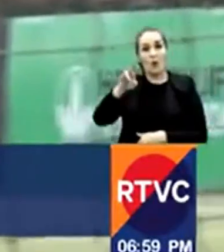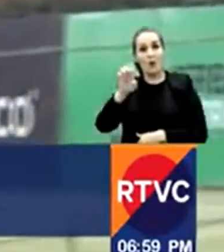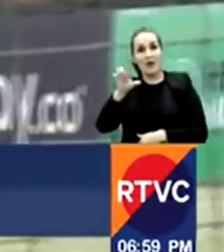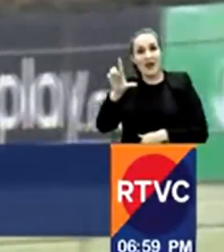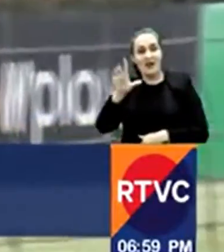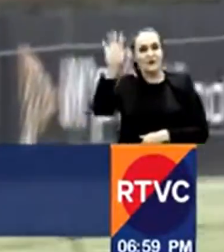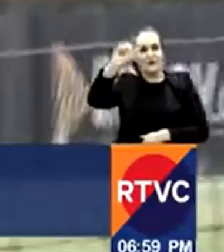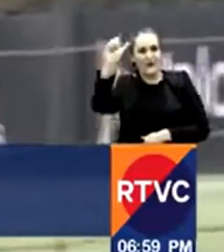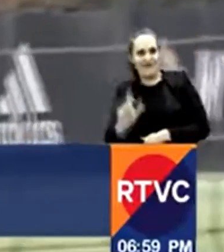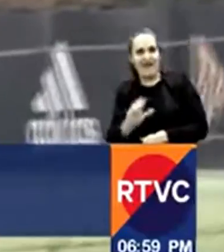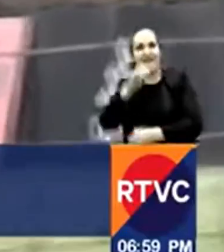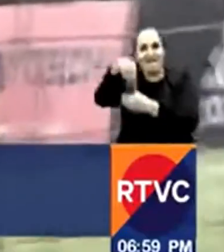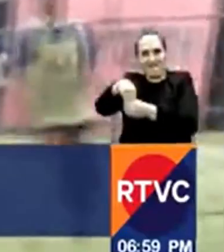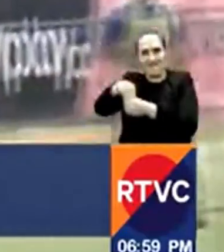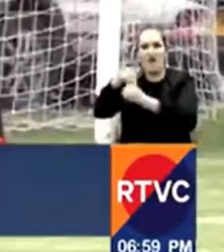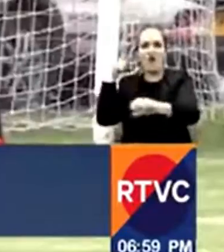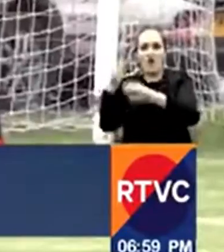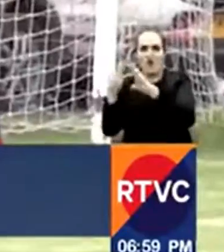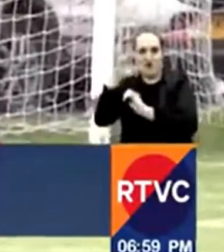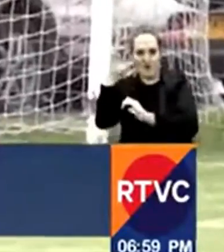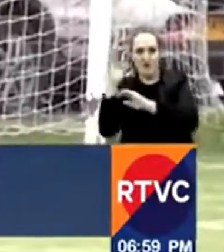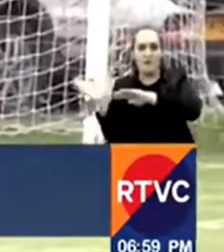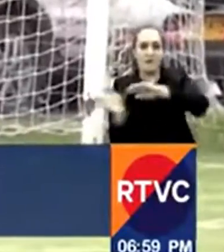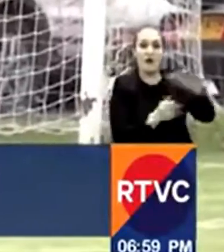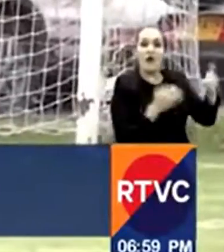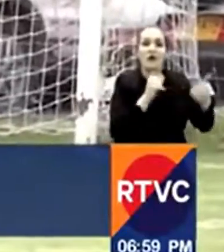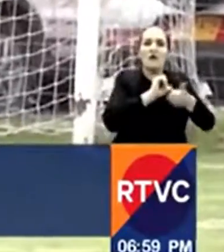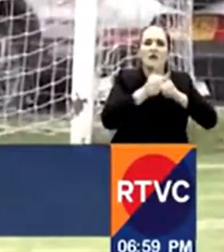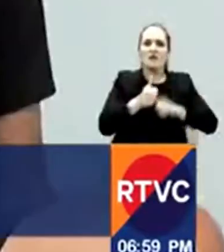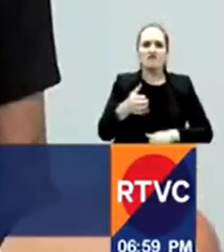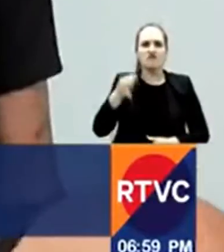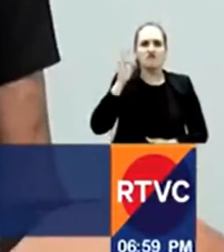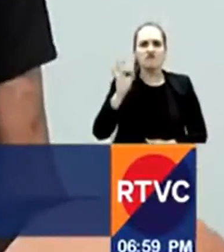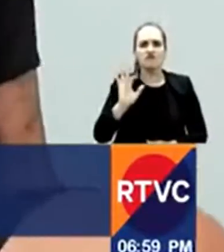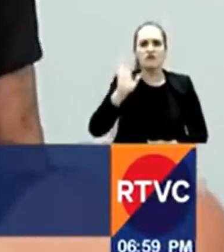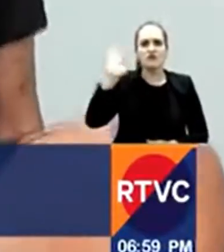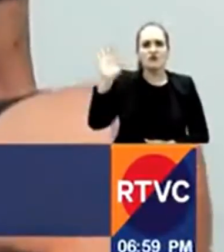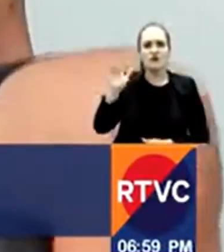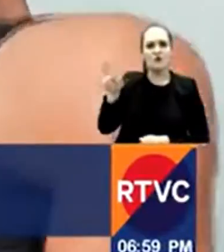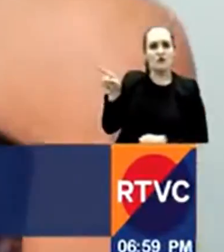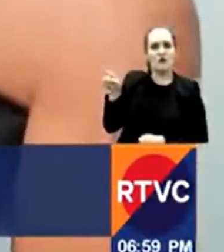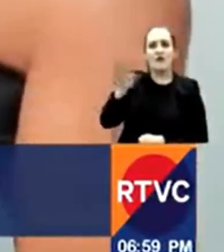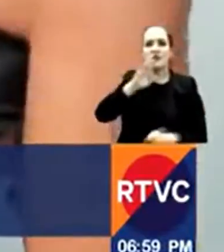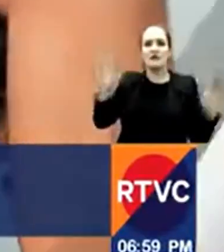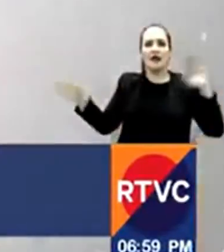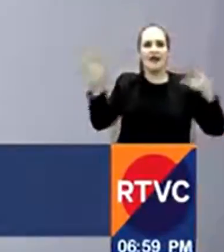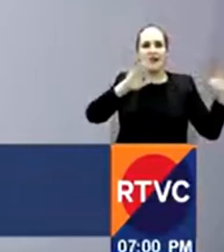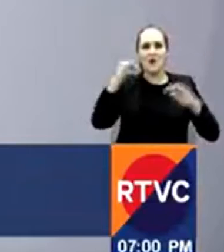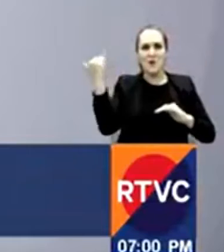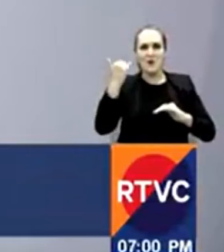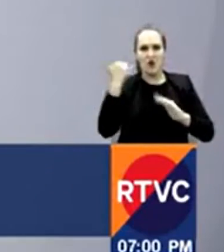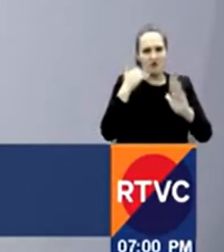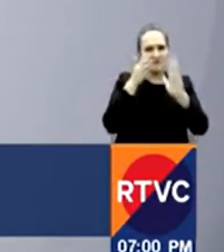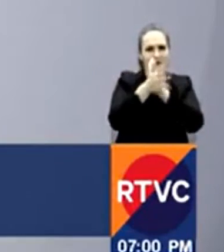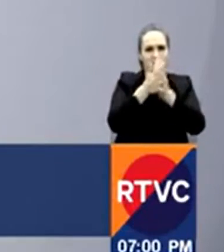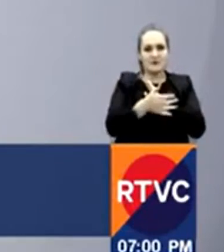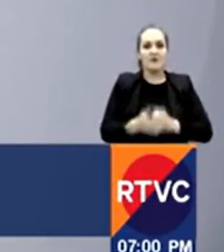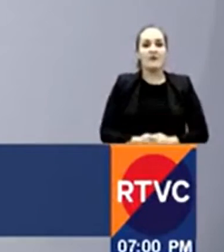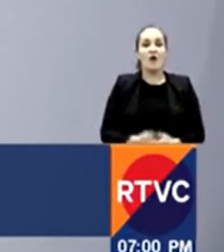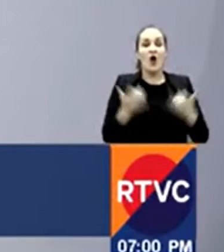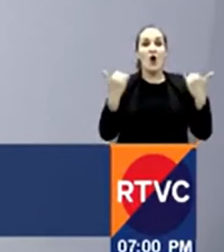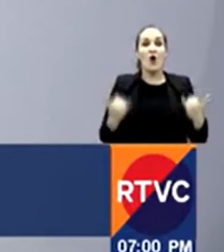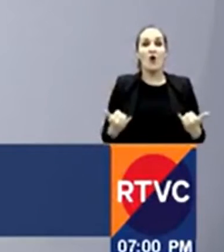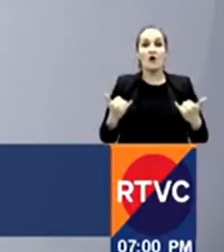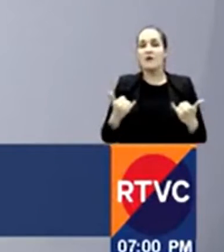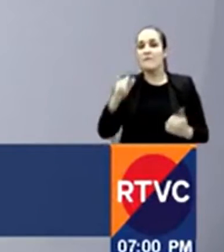Y la entrevista del día es deportiva. Hablamos con una de las figuras de la liga, el portero de Millonarios. Y hoy estrenamos